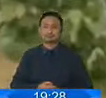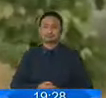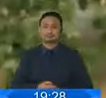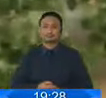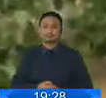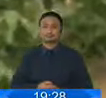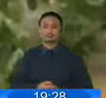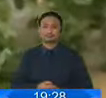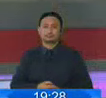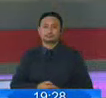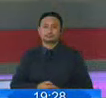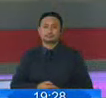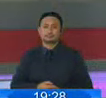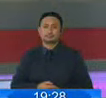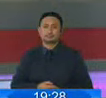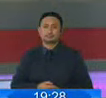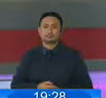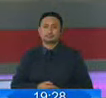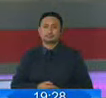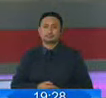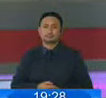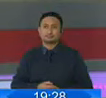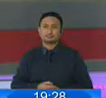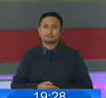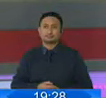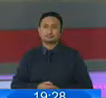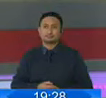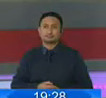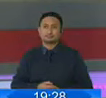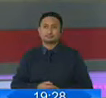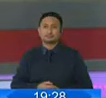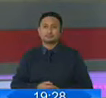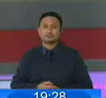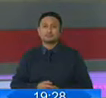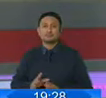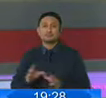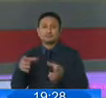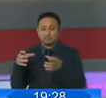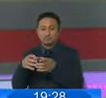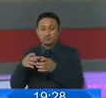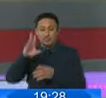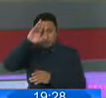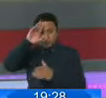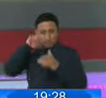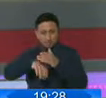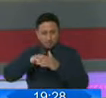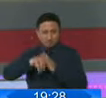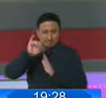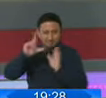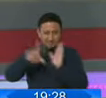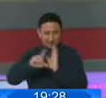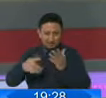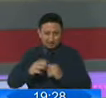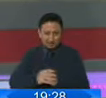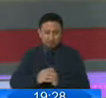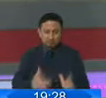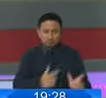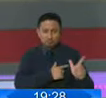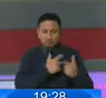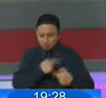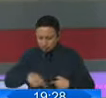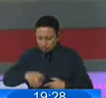Marcela Constante. Un frente de minería ilegal fue detectado e intervenido por efectivos de la Brigada de Selva Pastaza, que